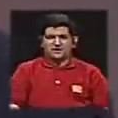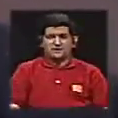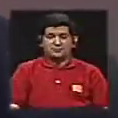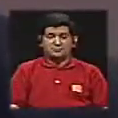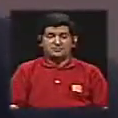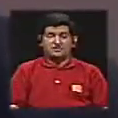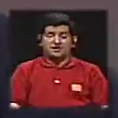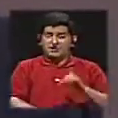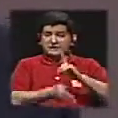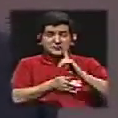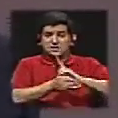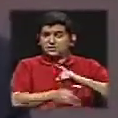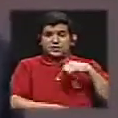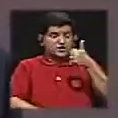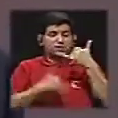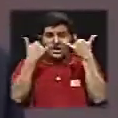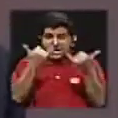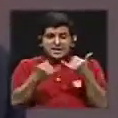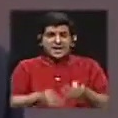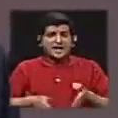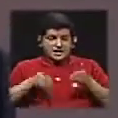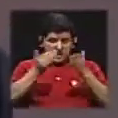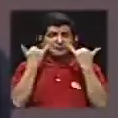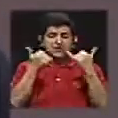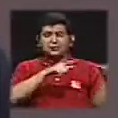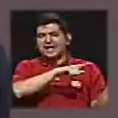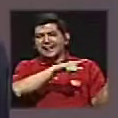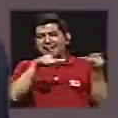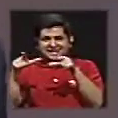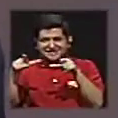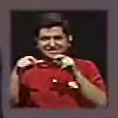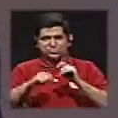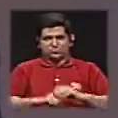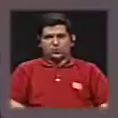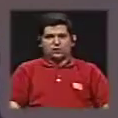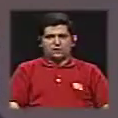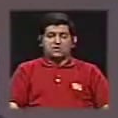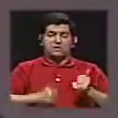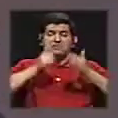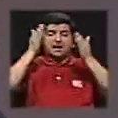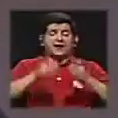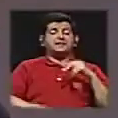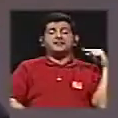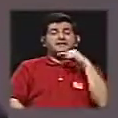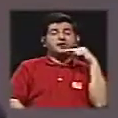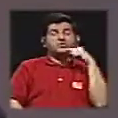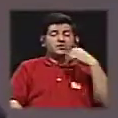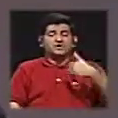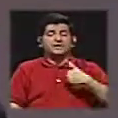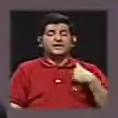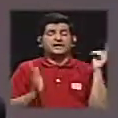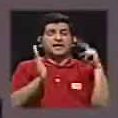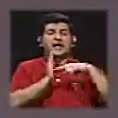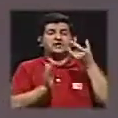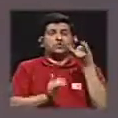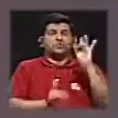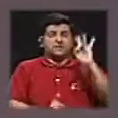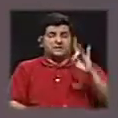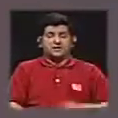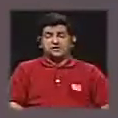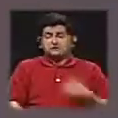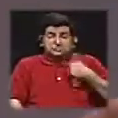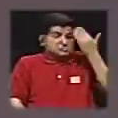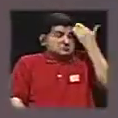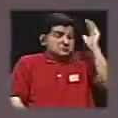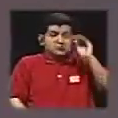Evidentemente, si el doctor no ganaba ahora, el camino quedaba allanado para el candidato de la unidad en el 2018, que no tengo la